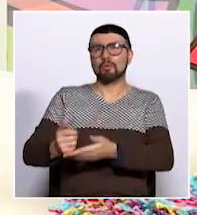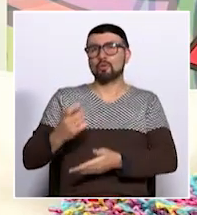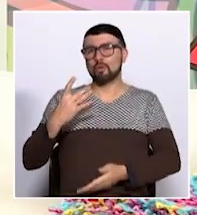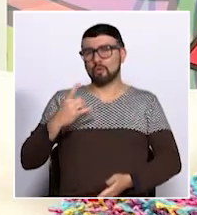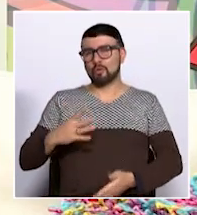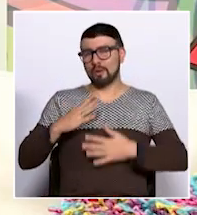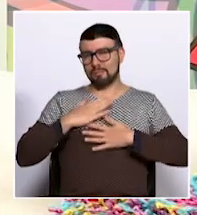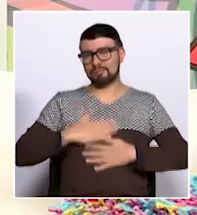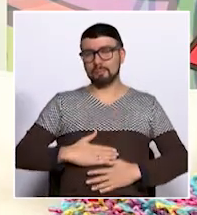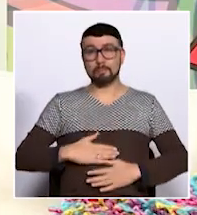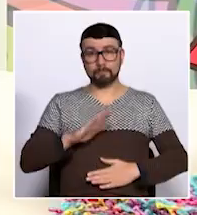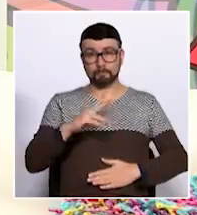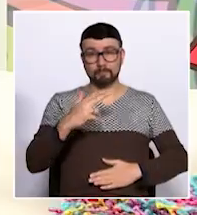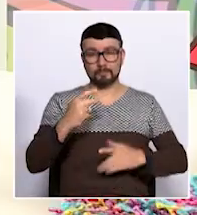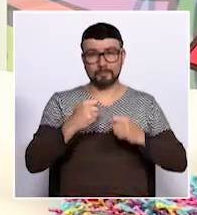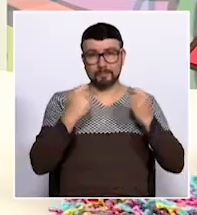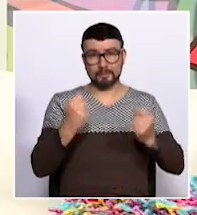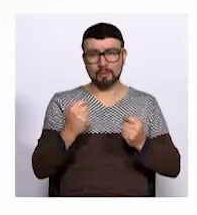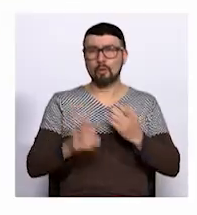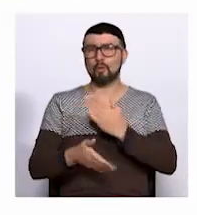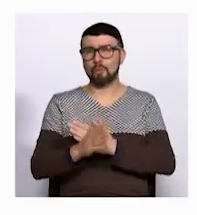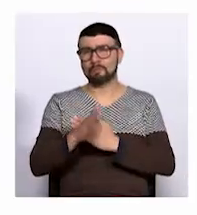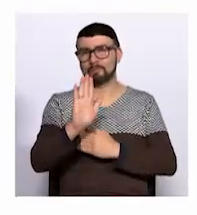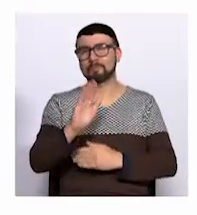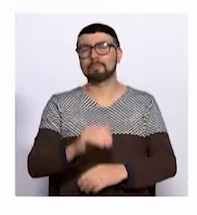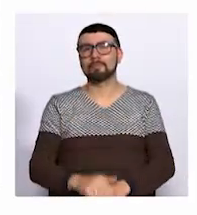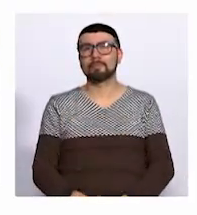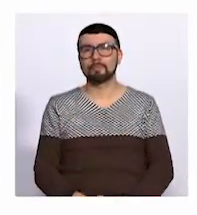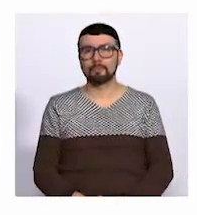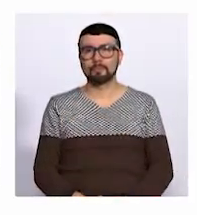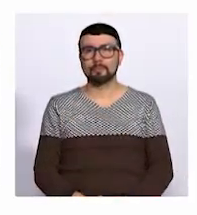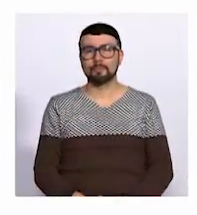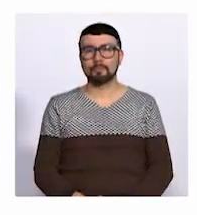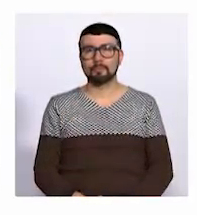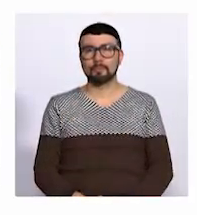corte comerciales y ya seguimos con ustedes.